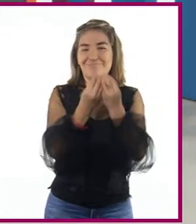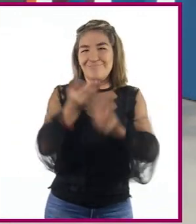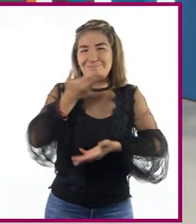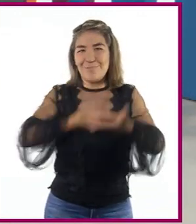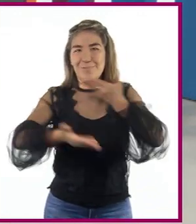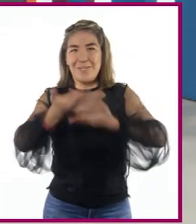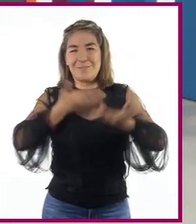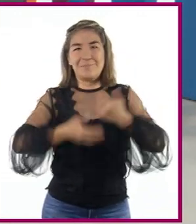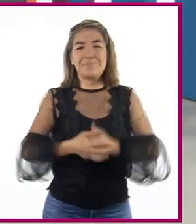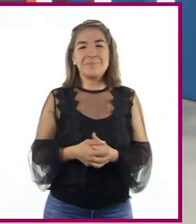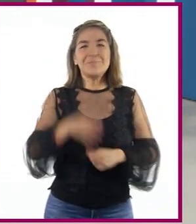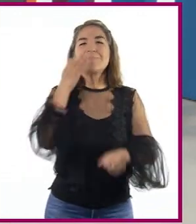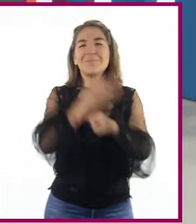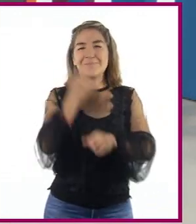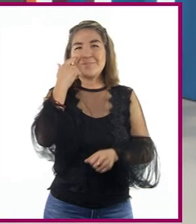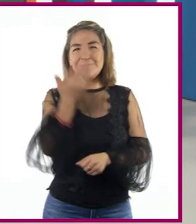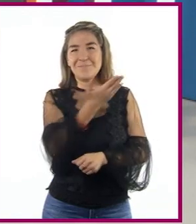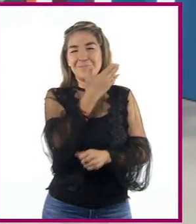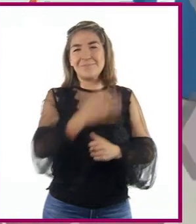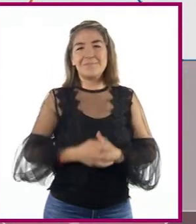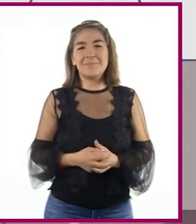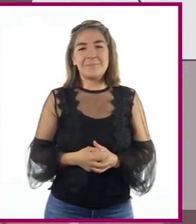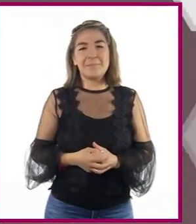comparten. Vamos a escucharlo.